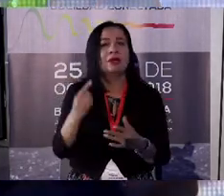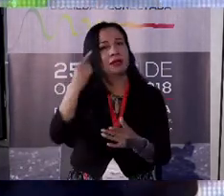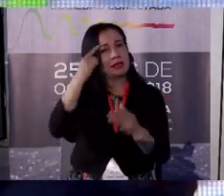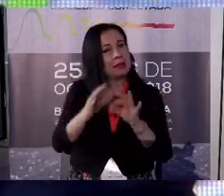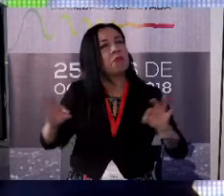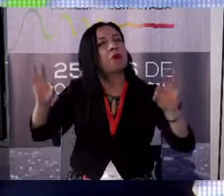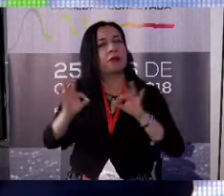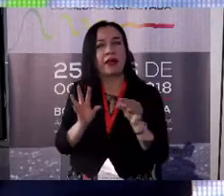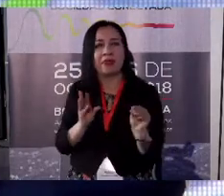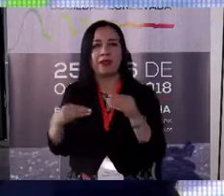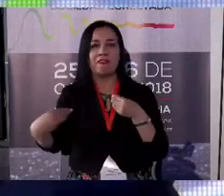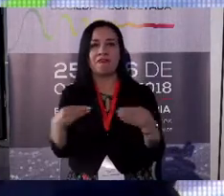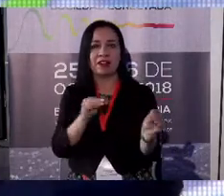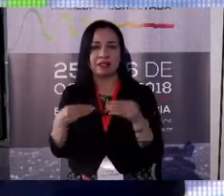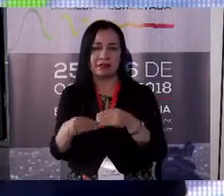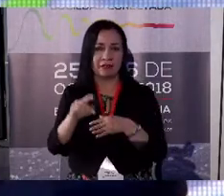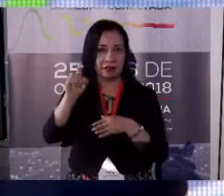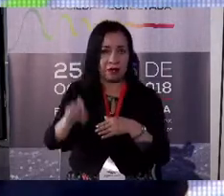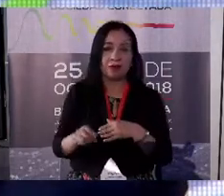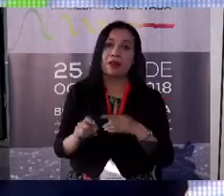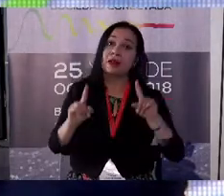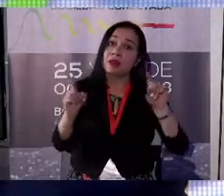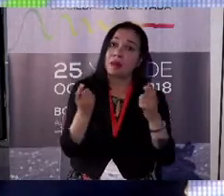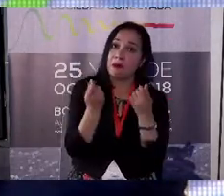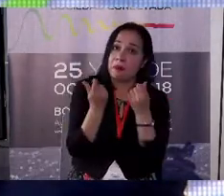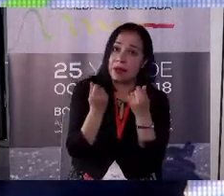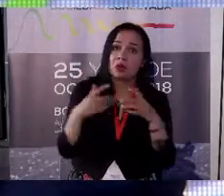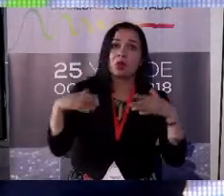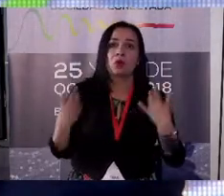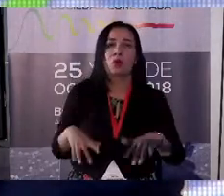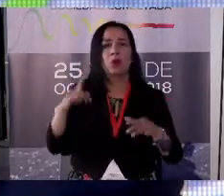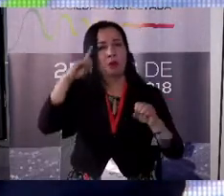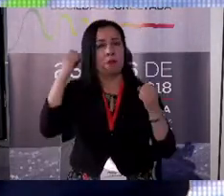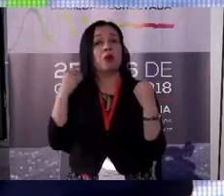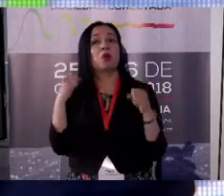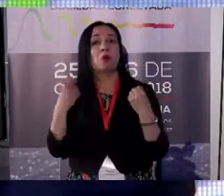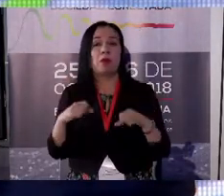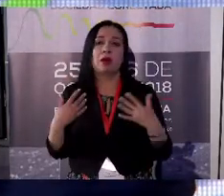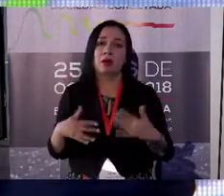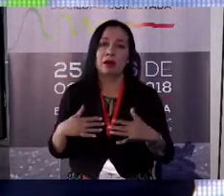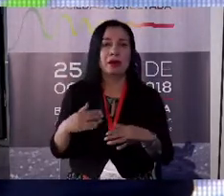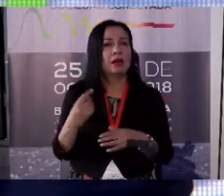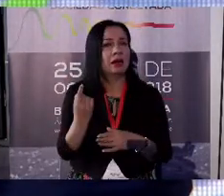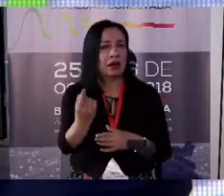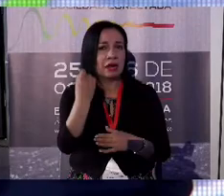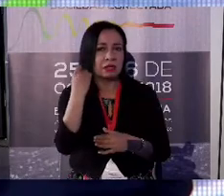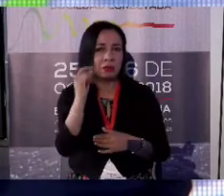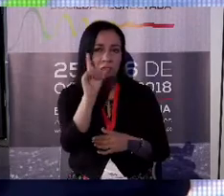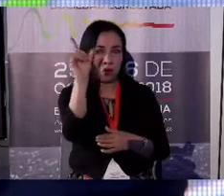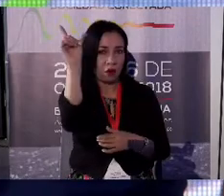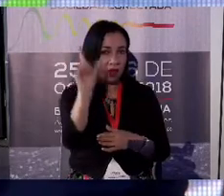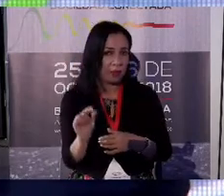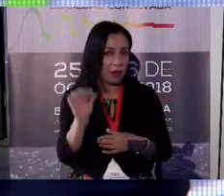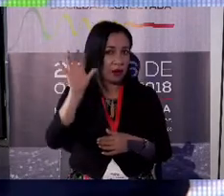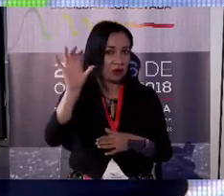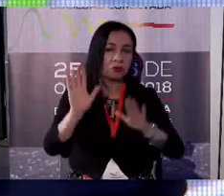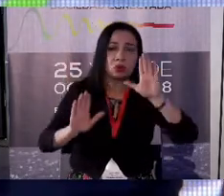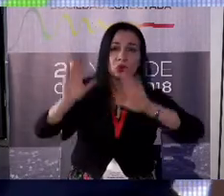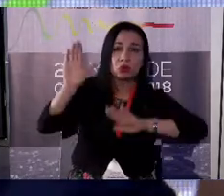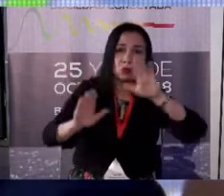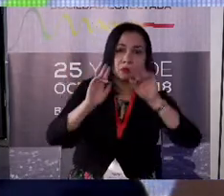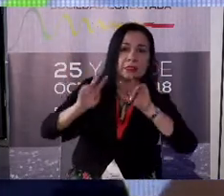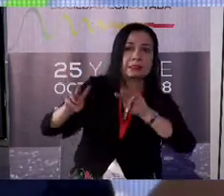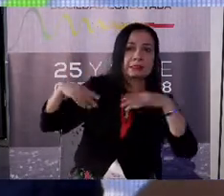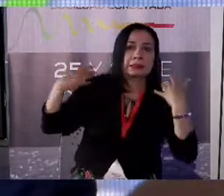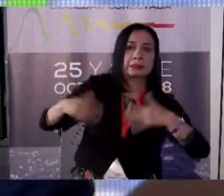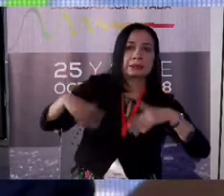tecnológica. El tema del precio nos preocupa muchísimo y la subasta reciente de Italia nos deja muy preocupados